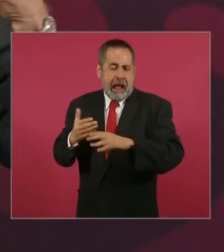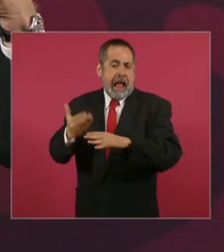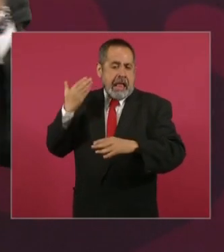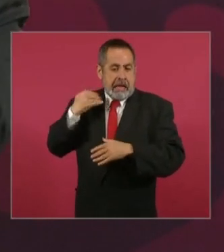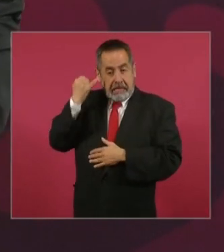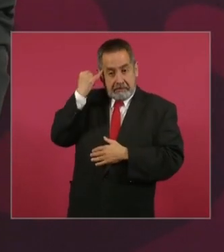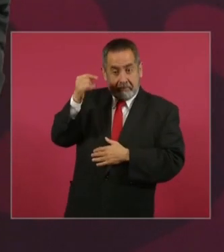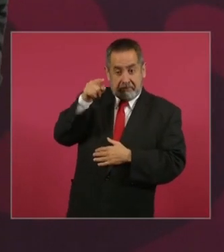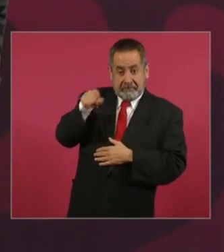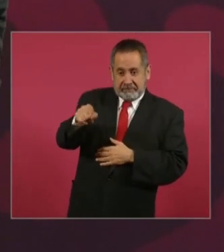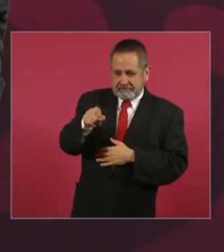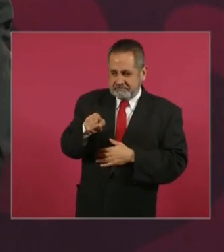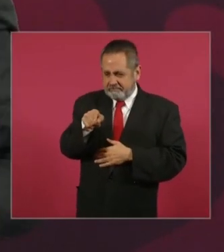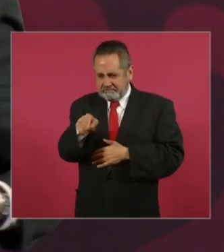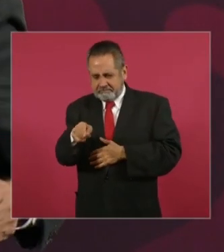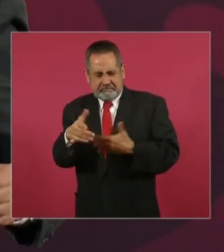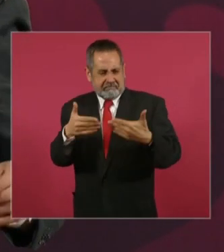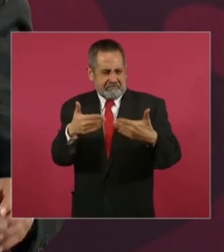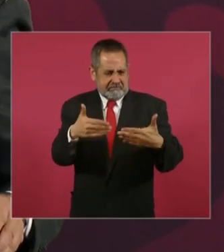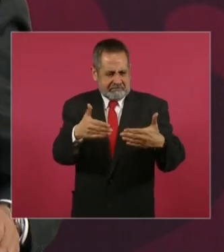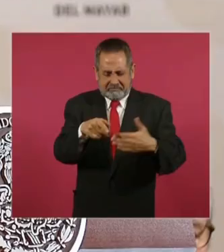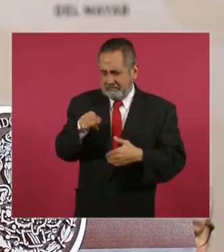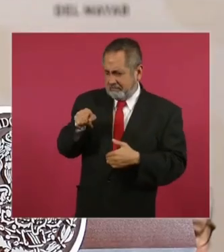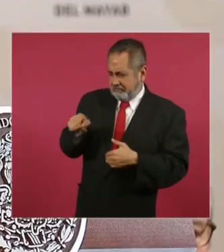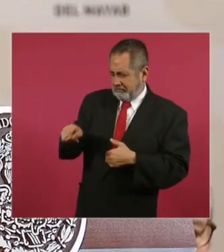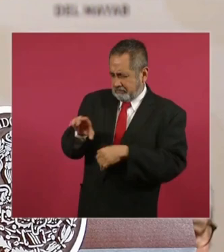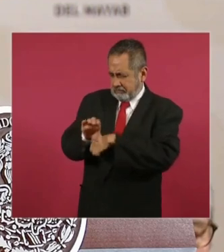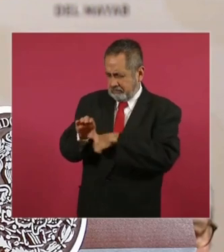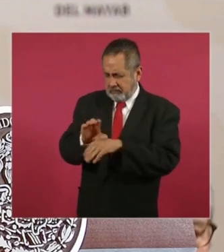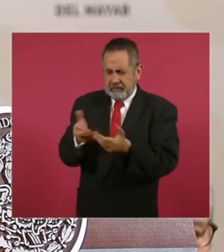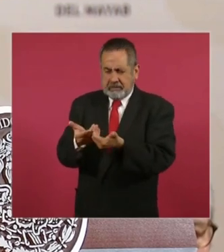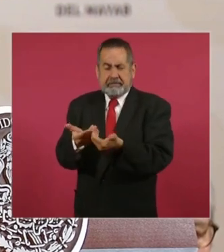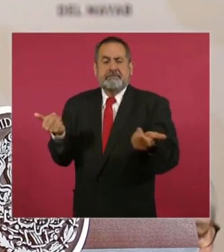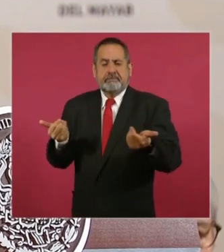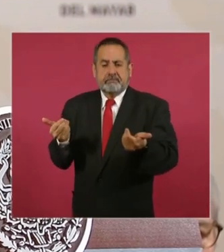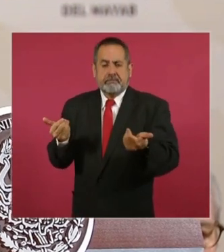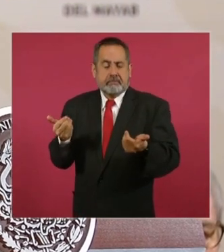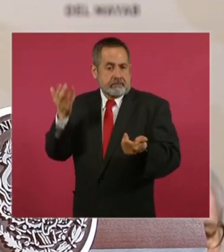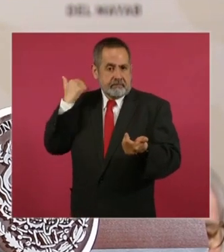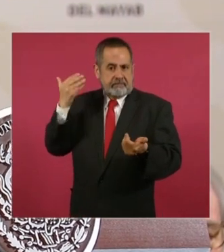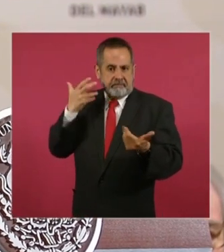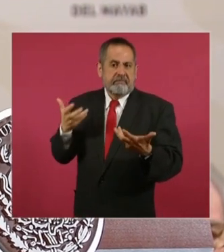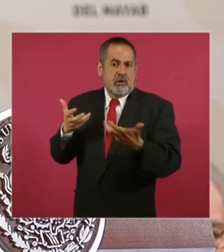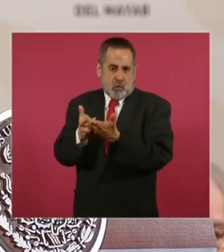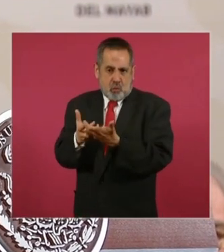de separar a Panamá,